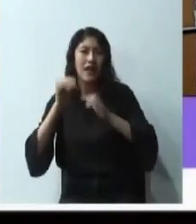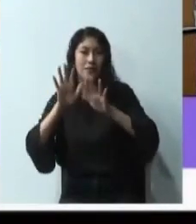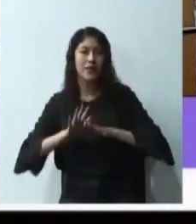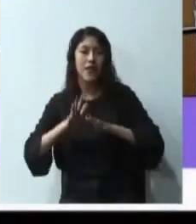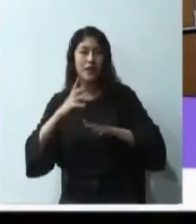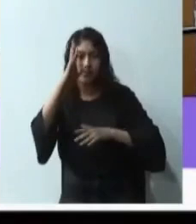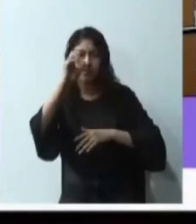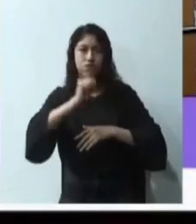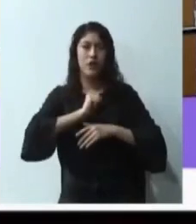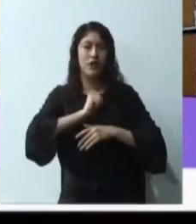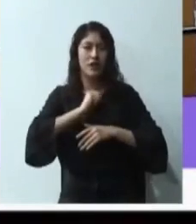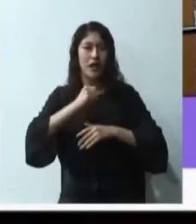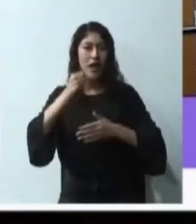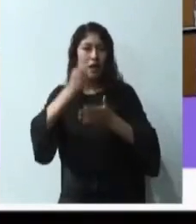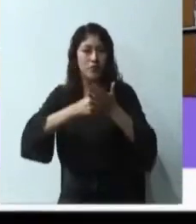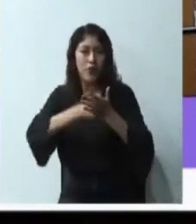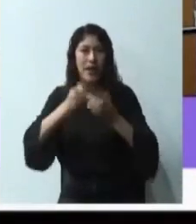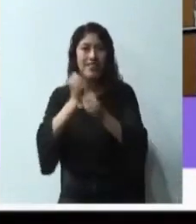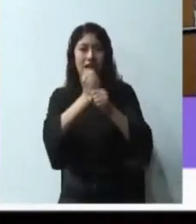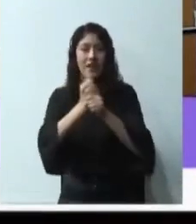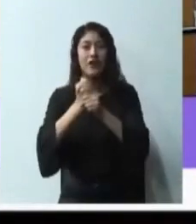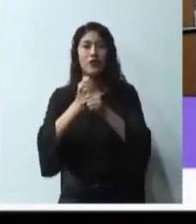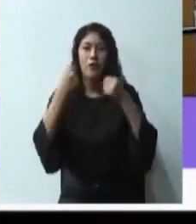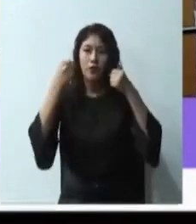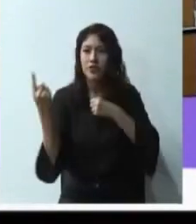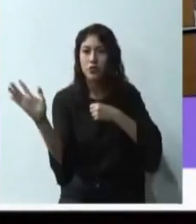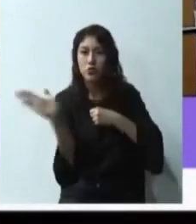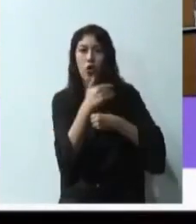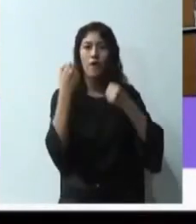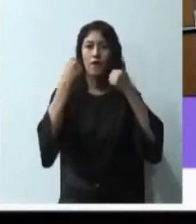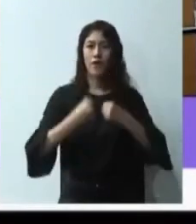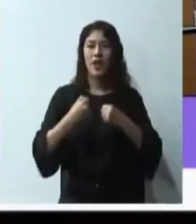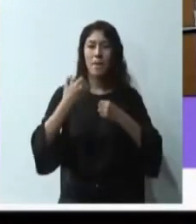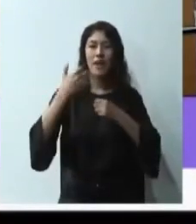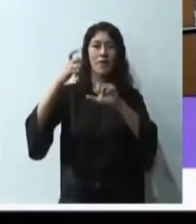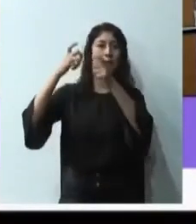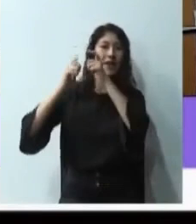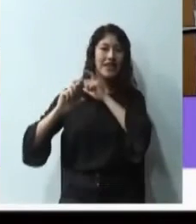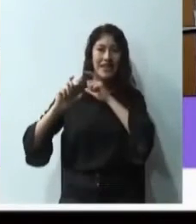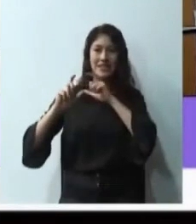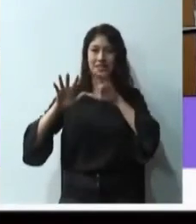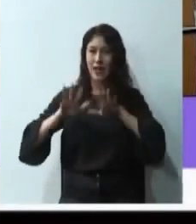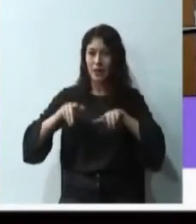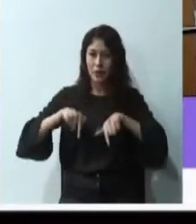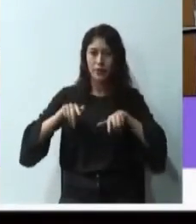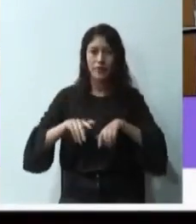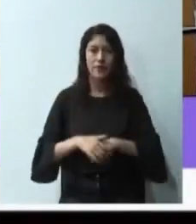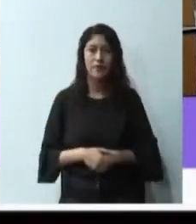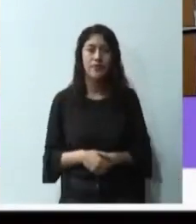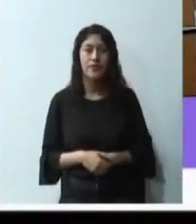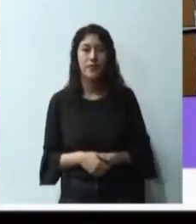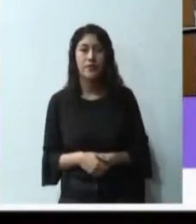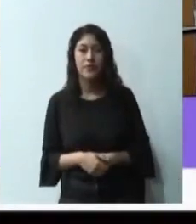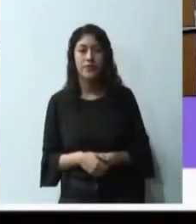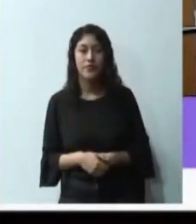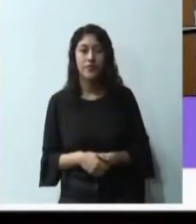afrontarlo, con la firmeza y la experiencia que este momento requiere. Es